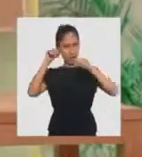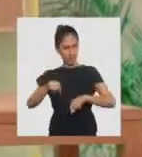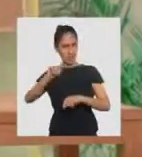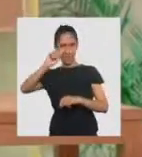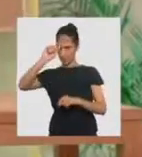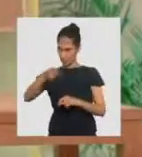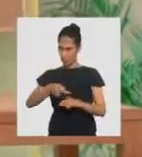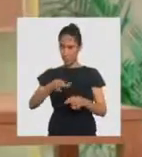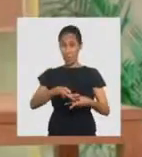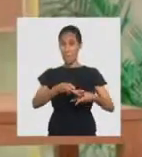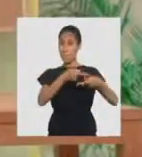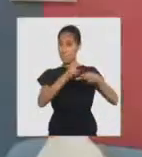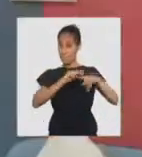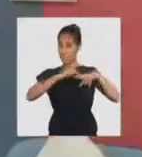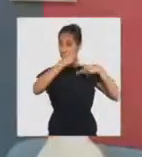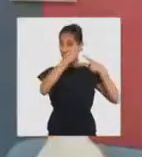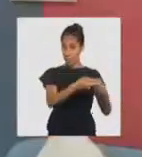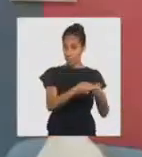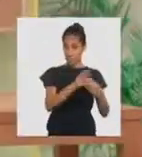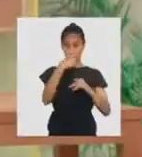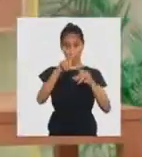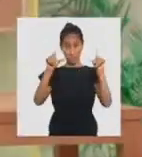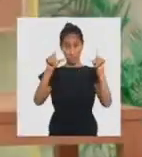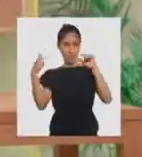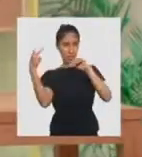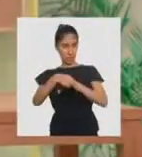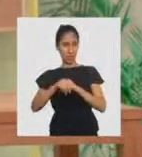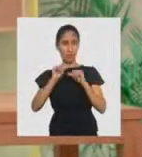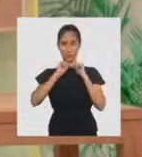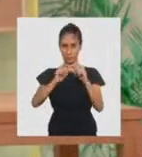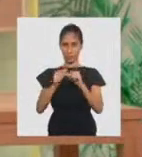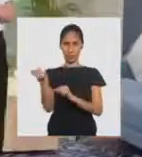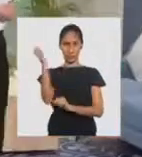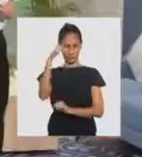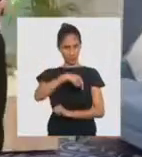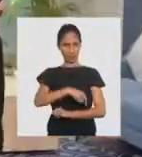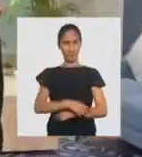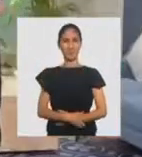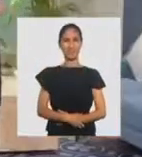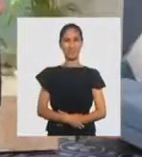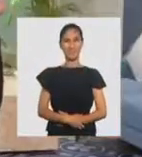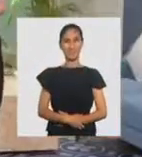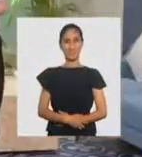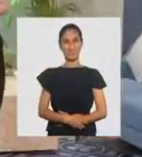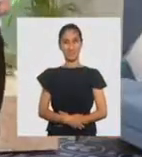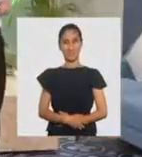Ese es el primer préstamo que pidieron. Después del corte, les cuento de los demás.